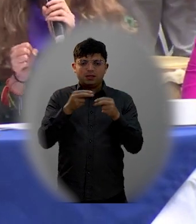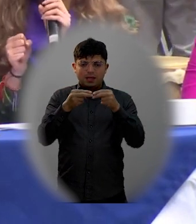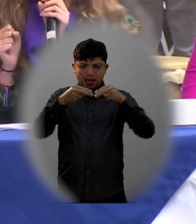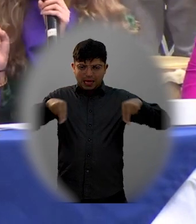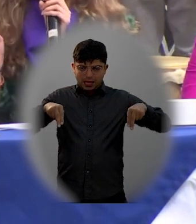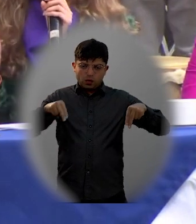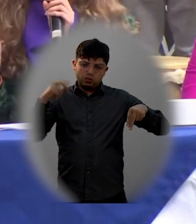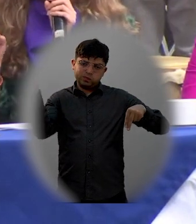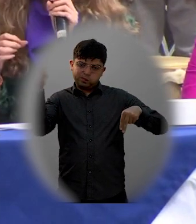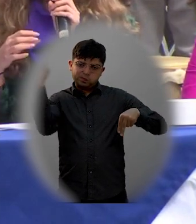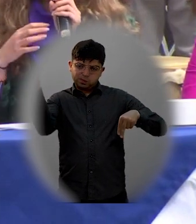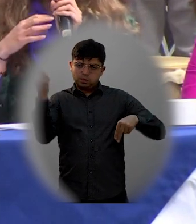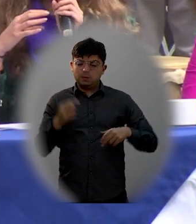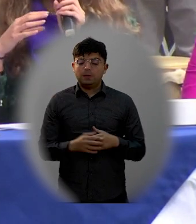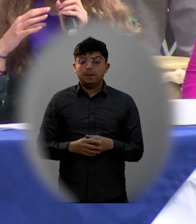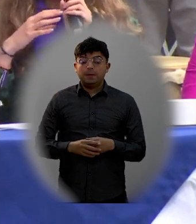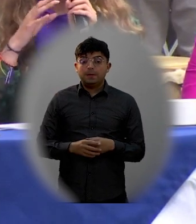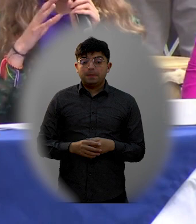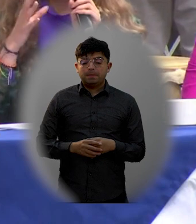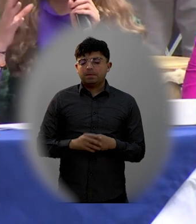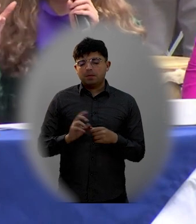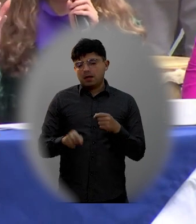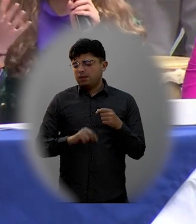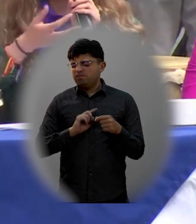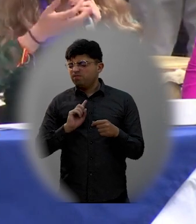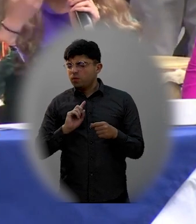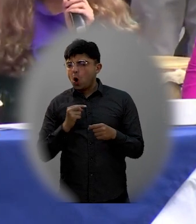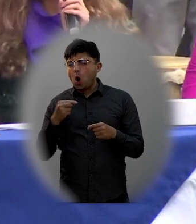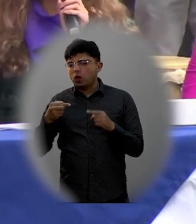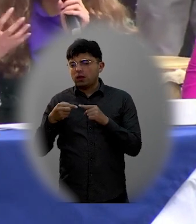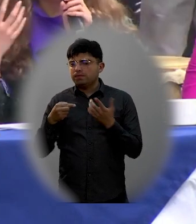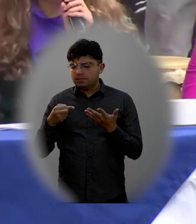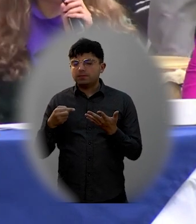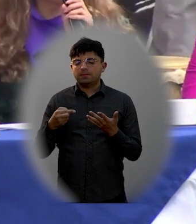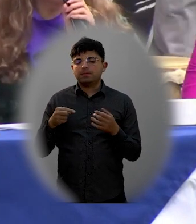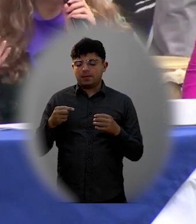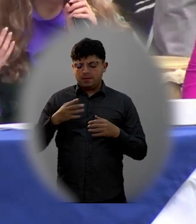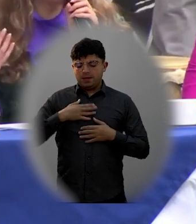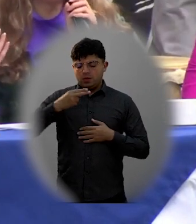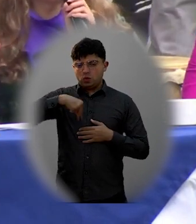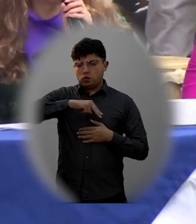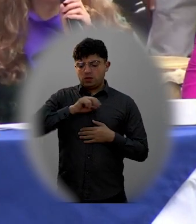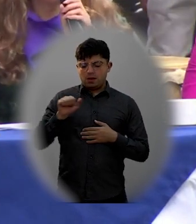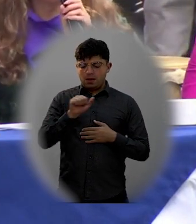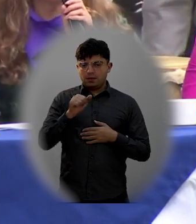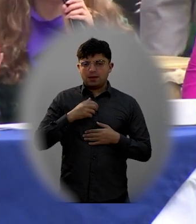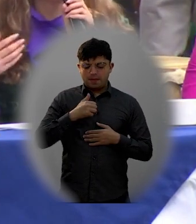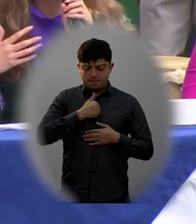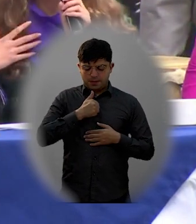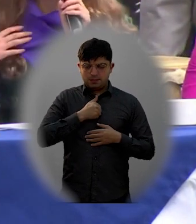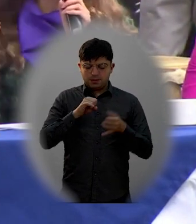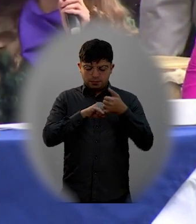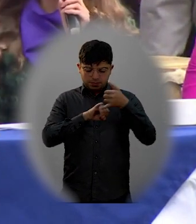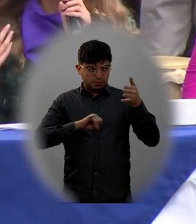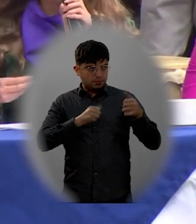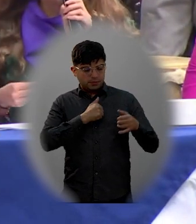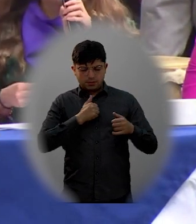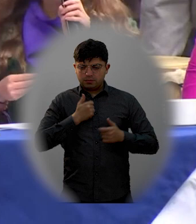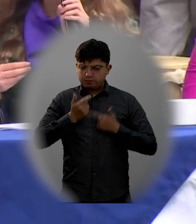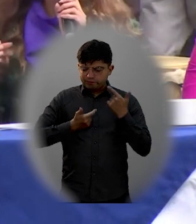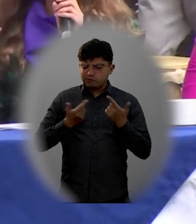general. Y la otra, pues es más hacia el lado de nosotras, desde la autogestión, desde